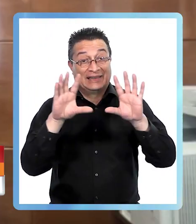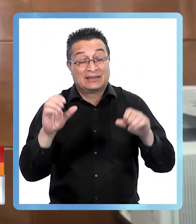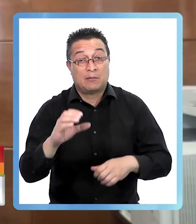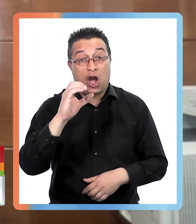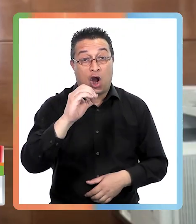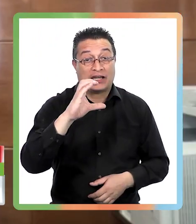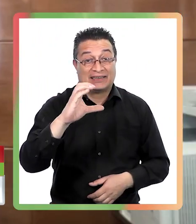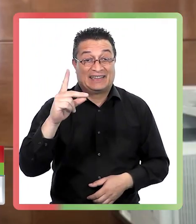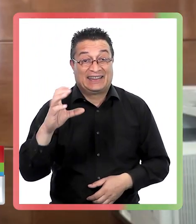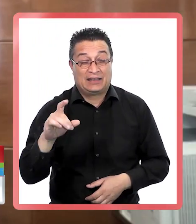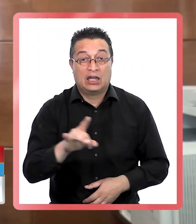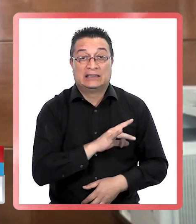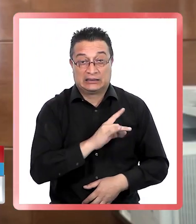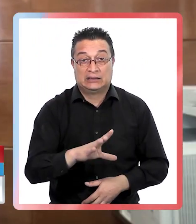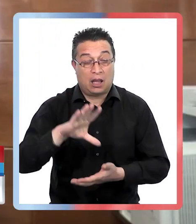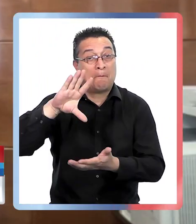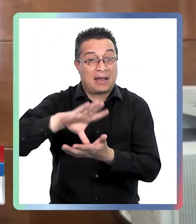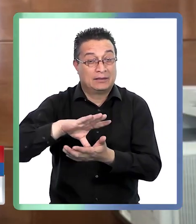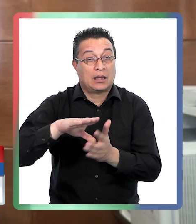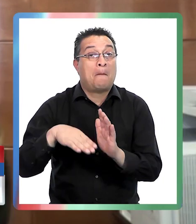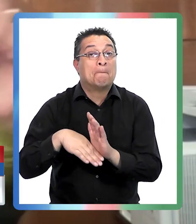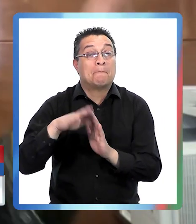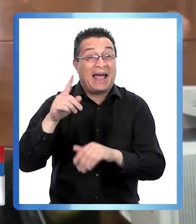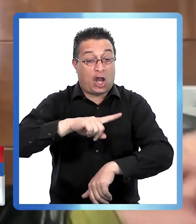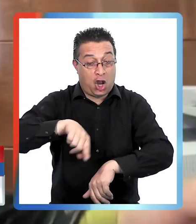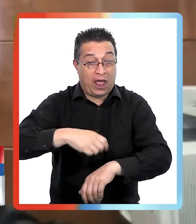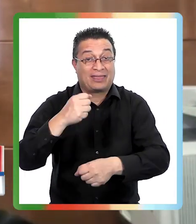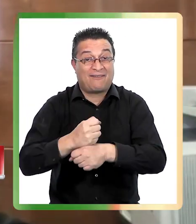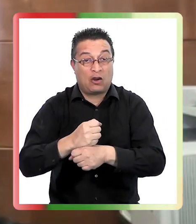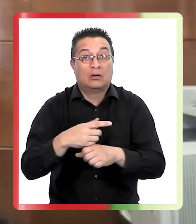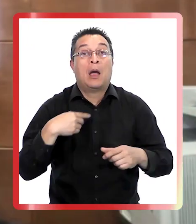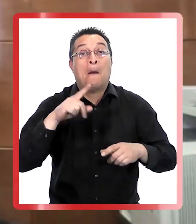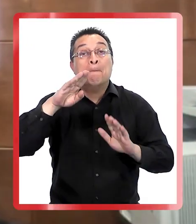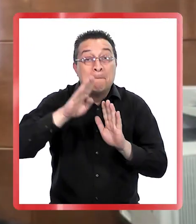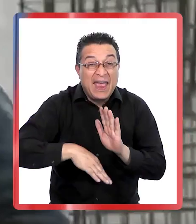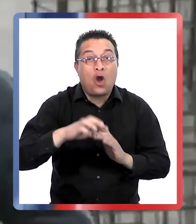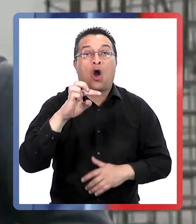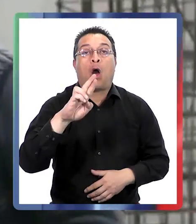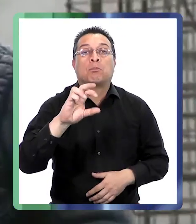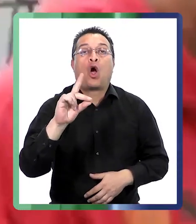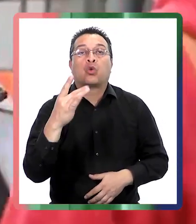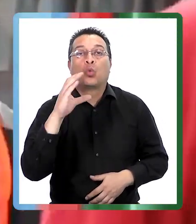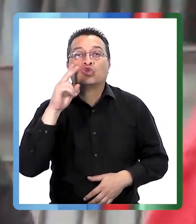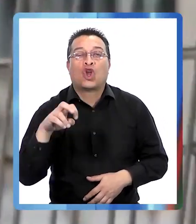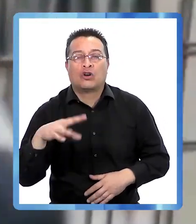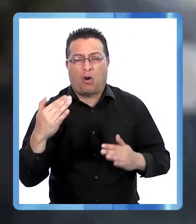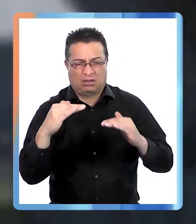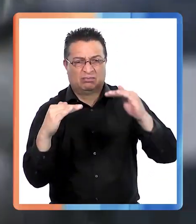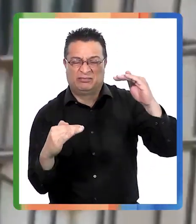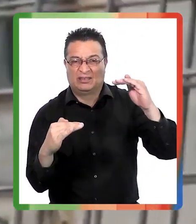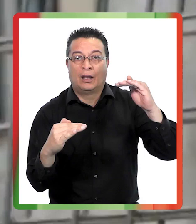sistema de la OECD, efectivamente Chile es de los países que tiene más horas de trabajo con menor productividad. No obstante,